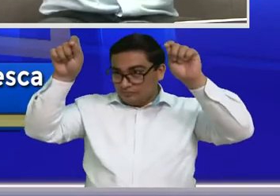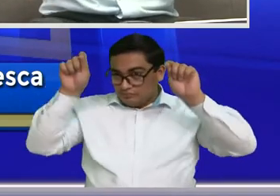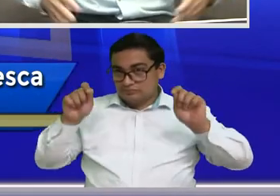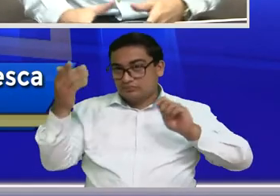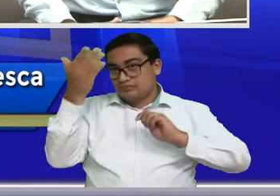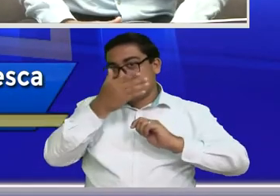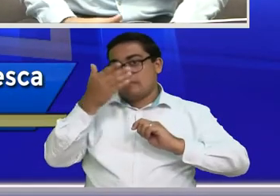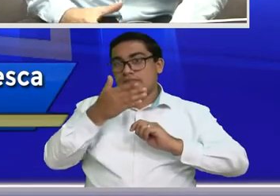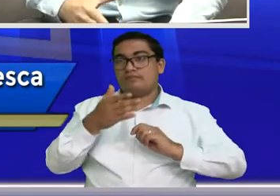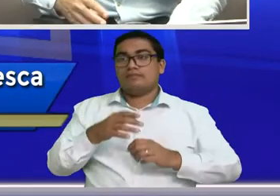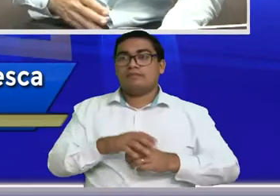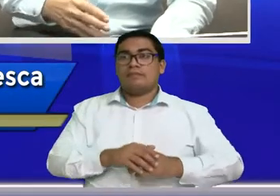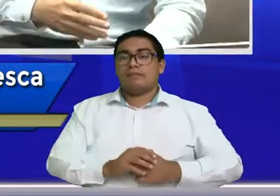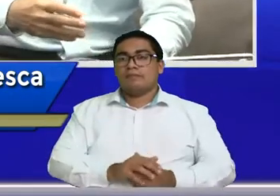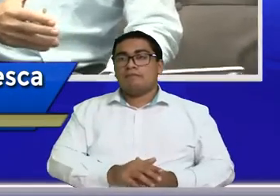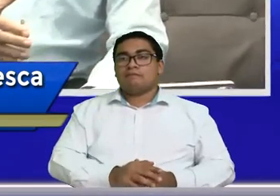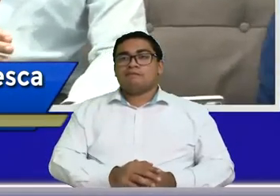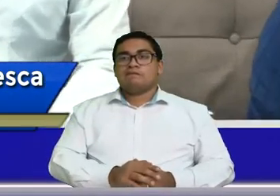¿ya? Sí, sí.